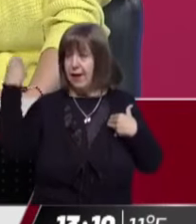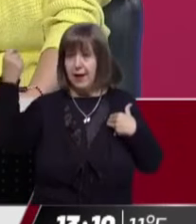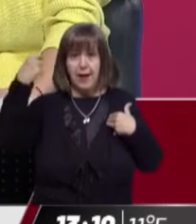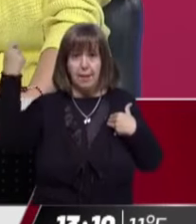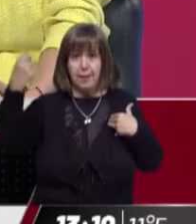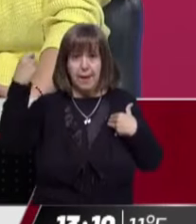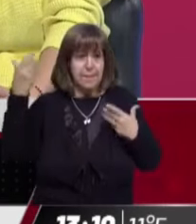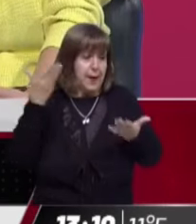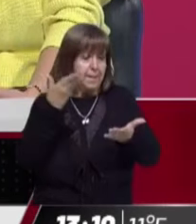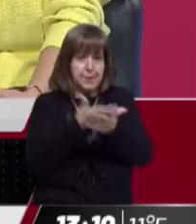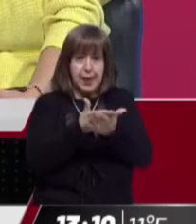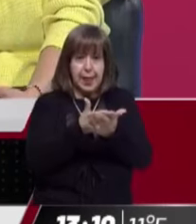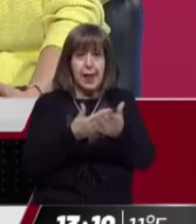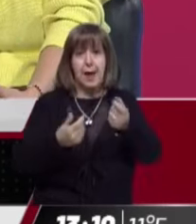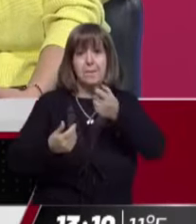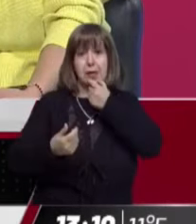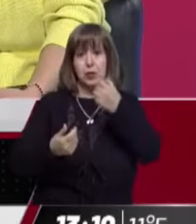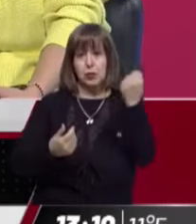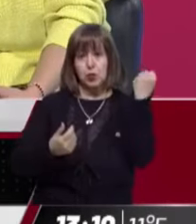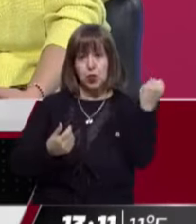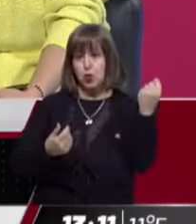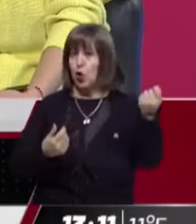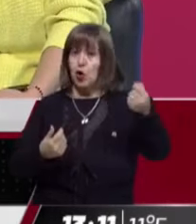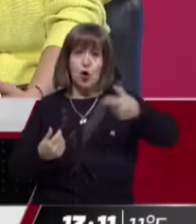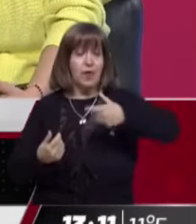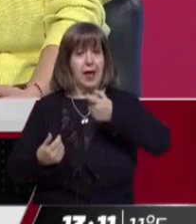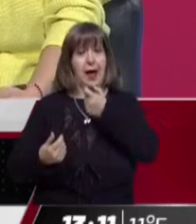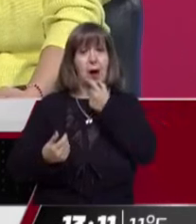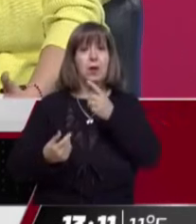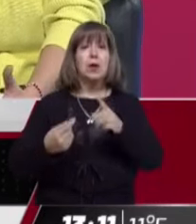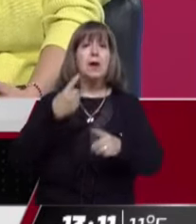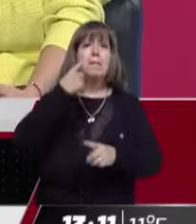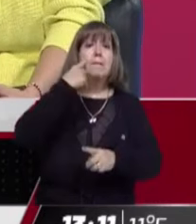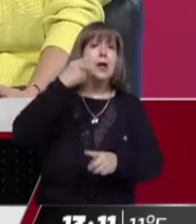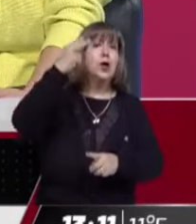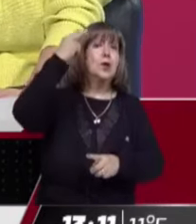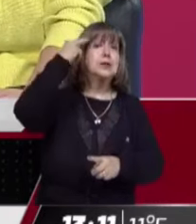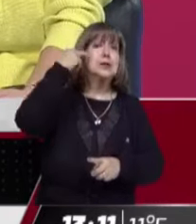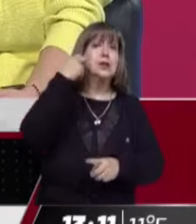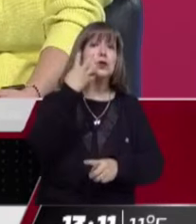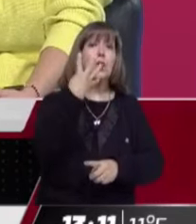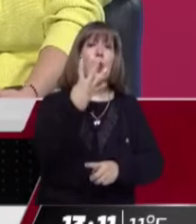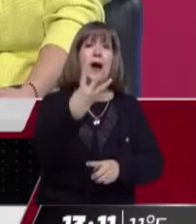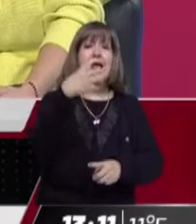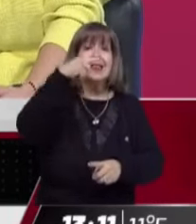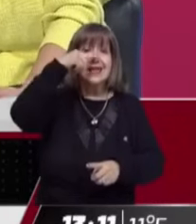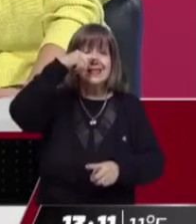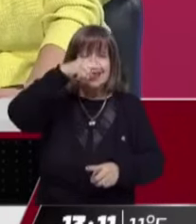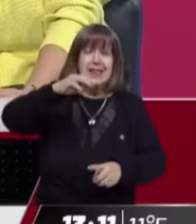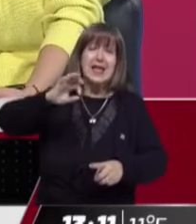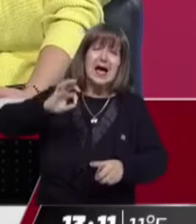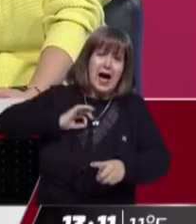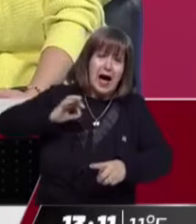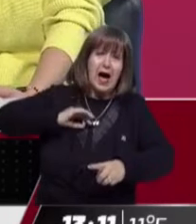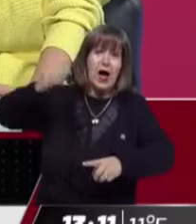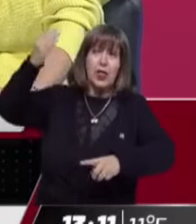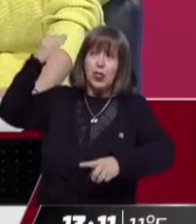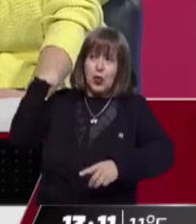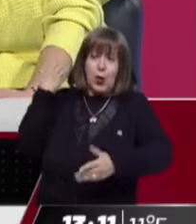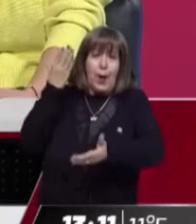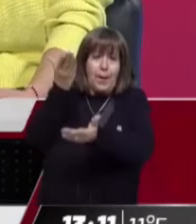décadas, esto viene de la década del 47, es también la expresión de